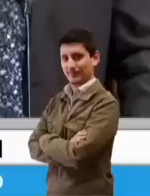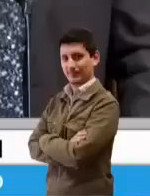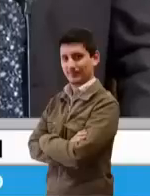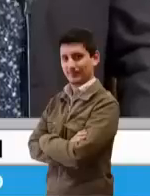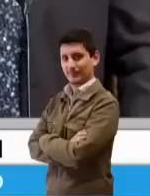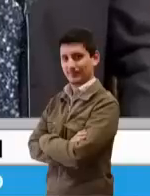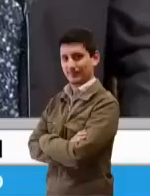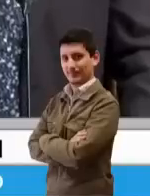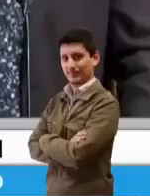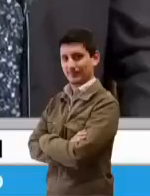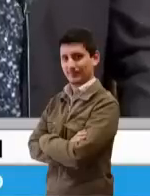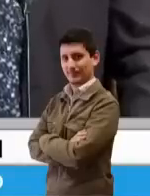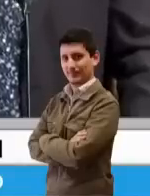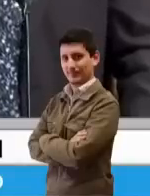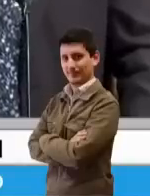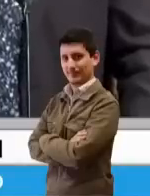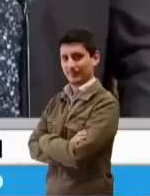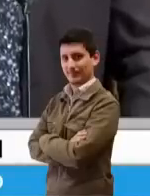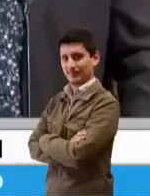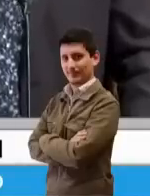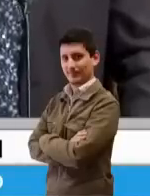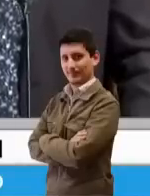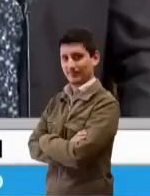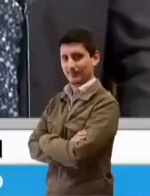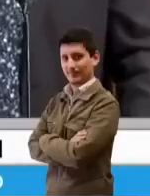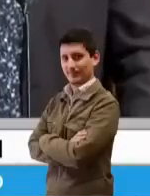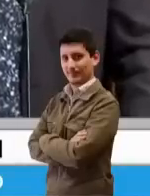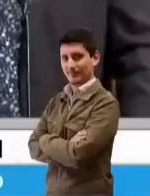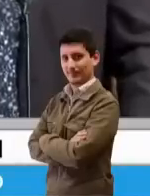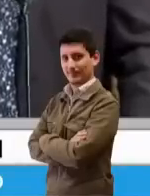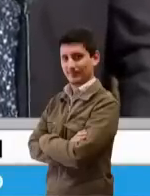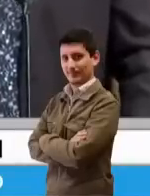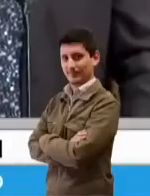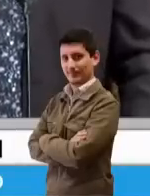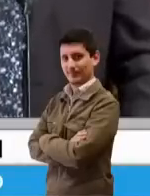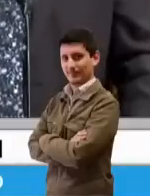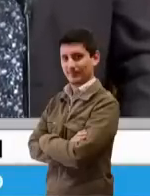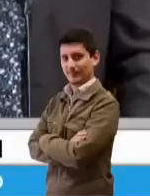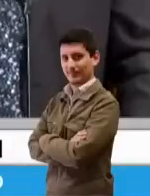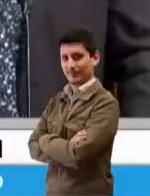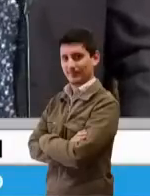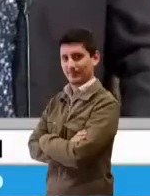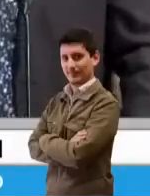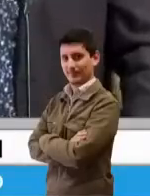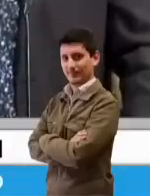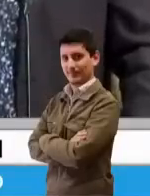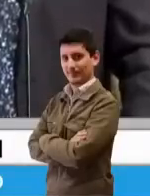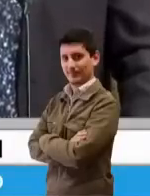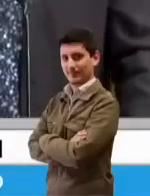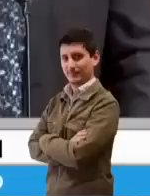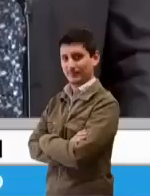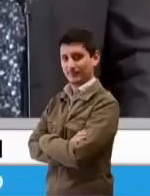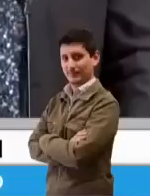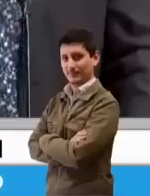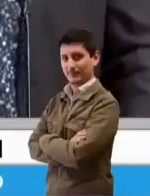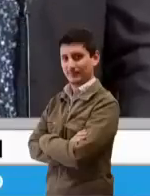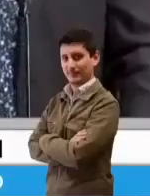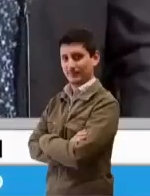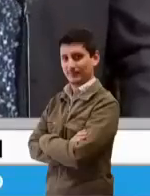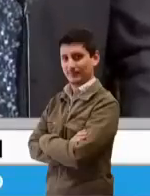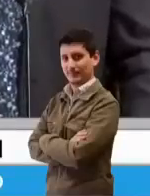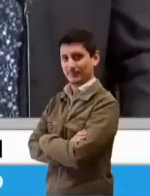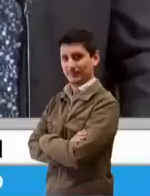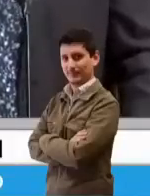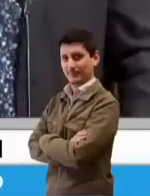podrán decir, hubo muchas reuniones, pero al final. Y lo otro es que ayer el gobierno, el ministro Marcel respondió que aquí